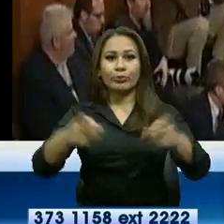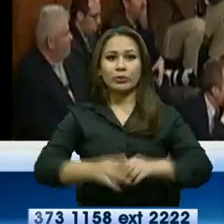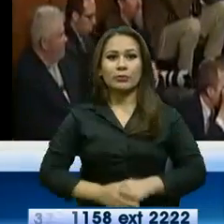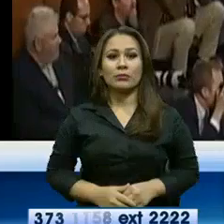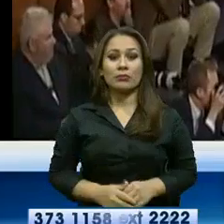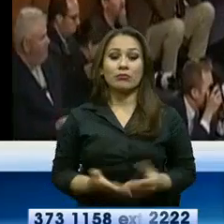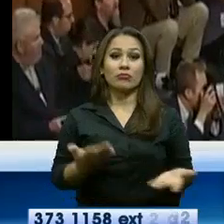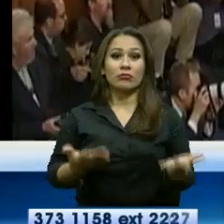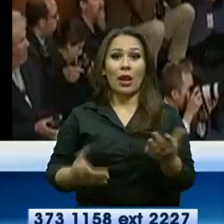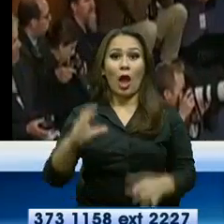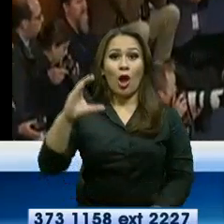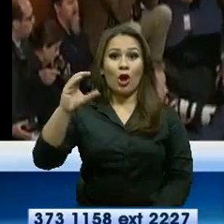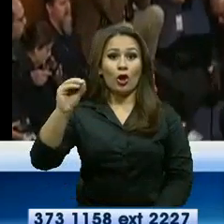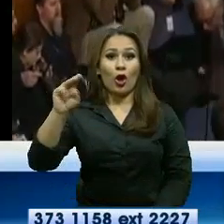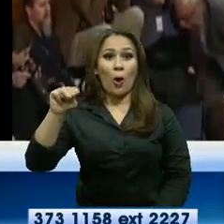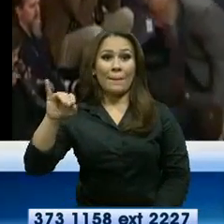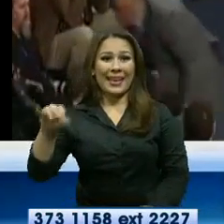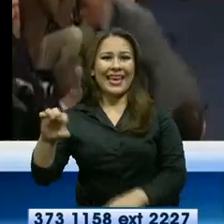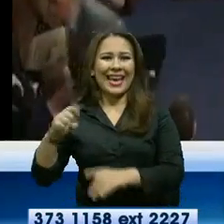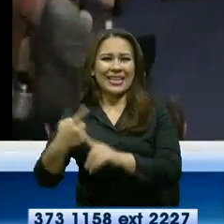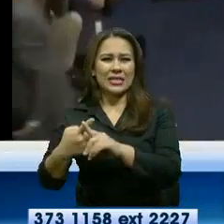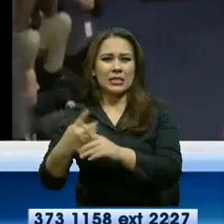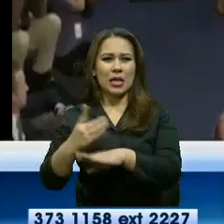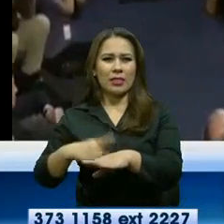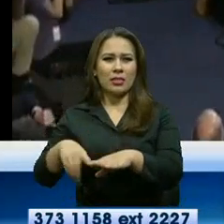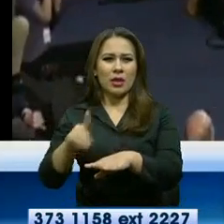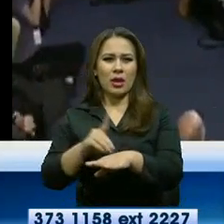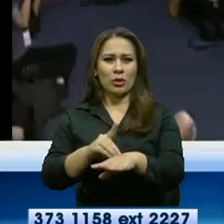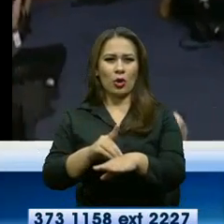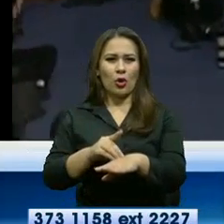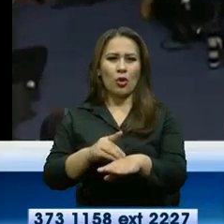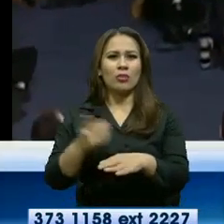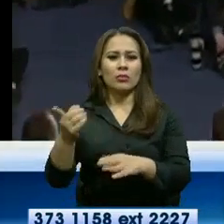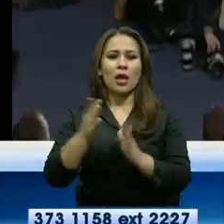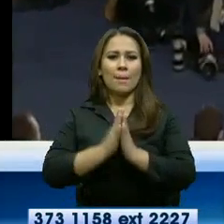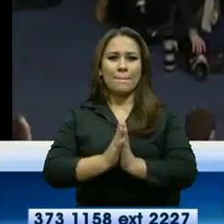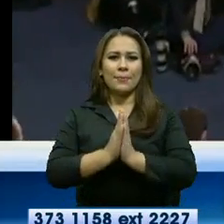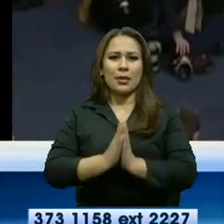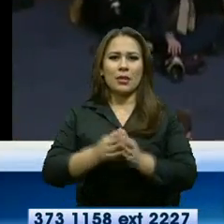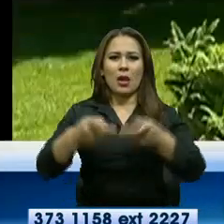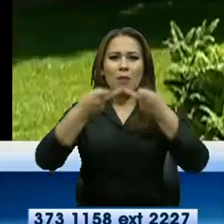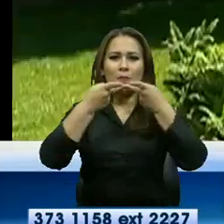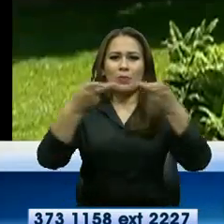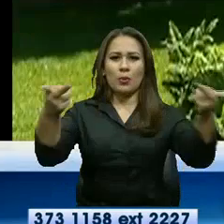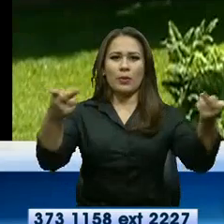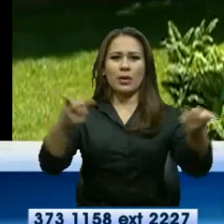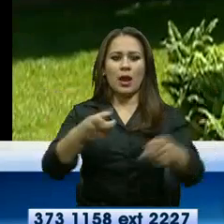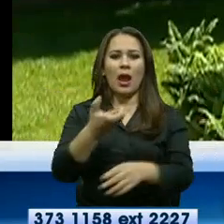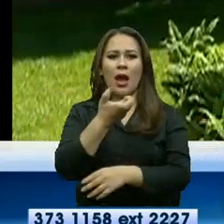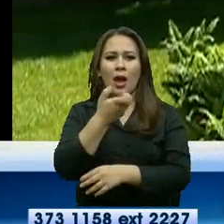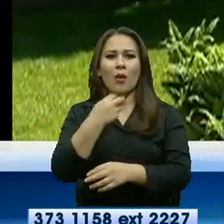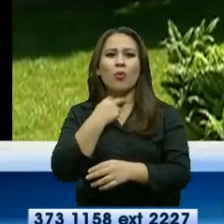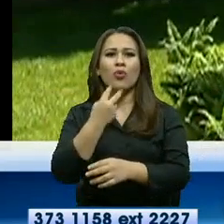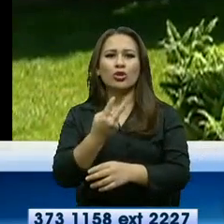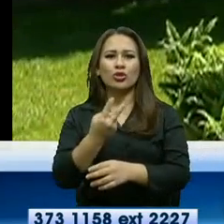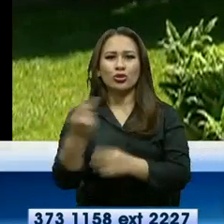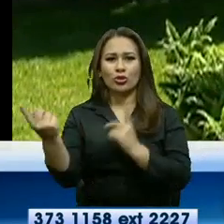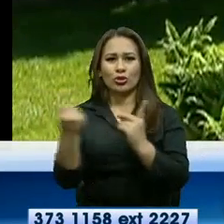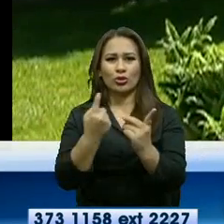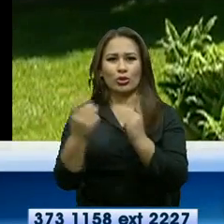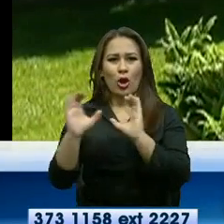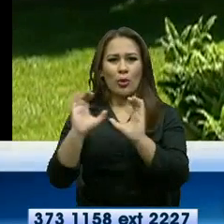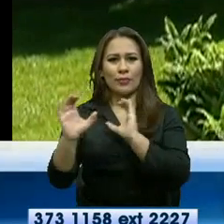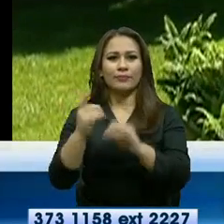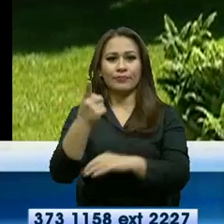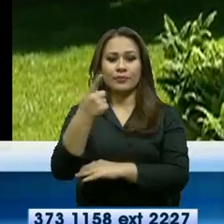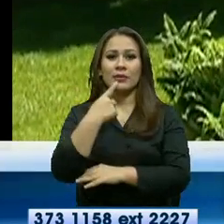Comey y legisladores de ambos partidos han pedido que se hagan públicas estas grabaciones. Ante el incesante escándalo, el mandatario volvió a decir